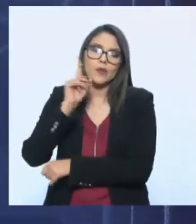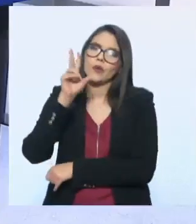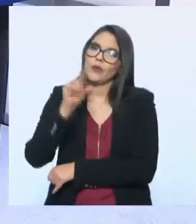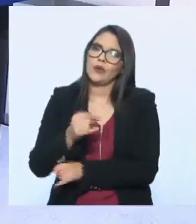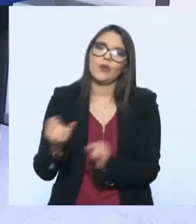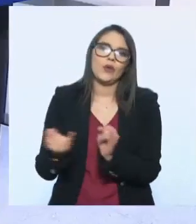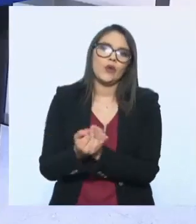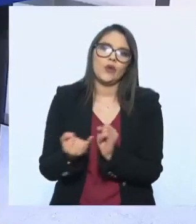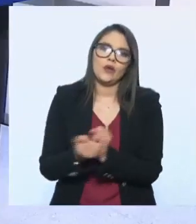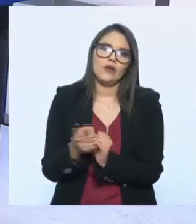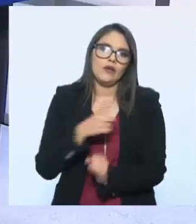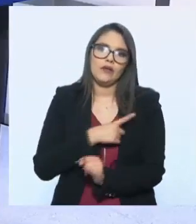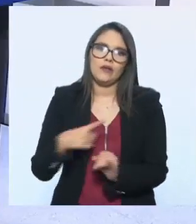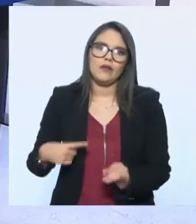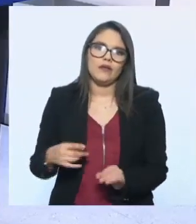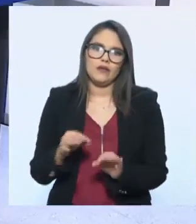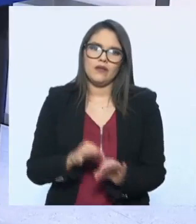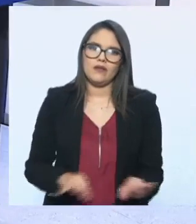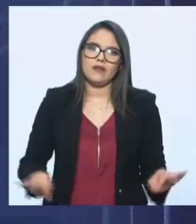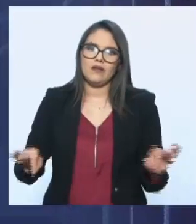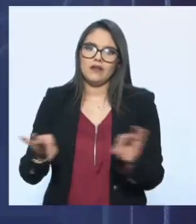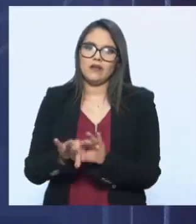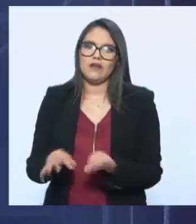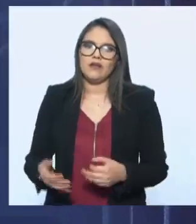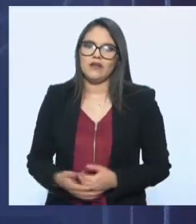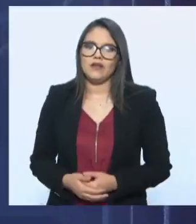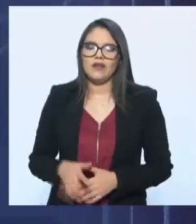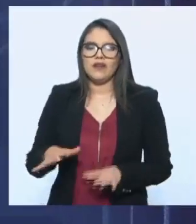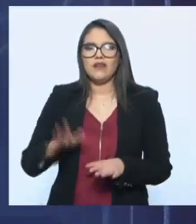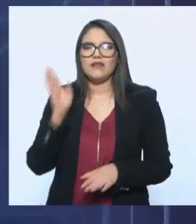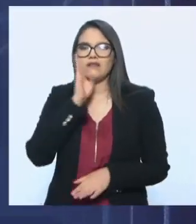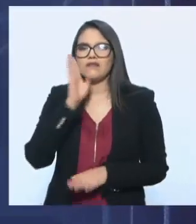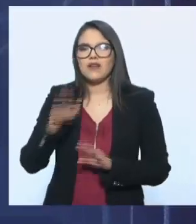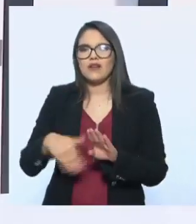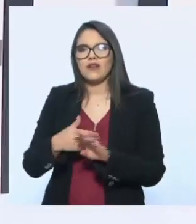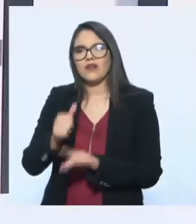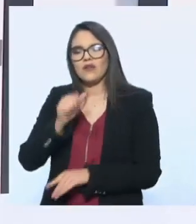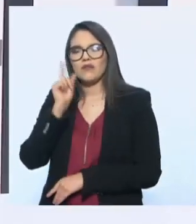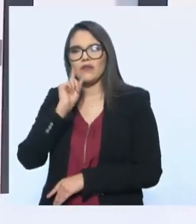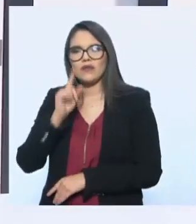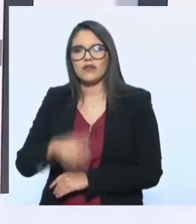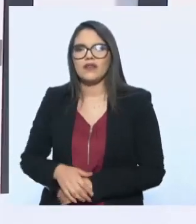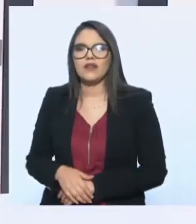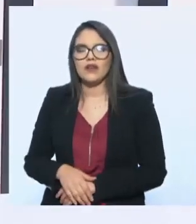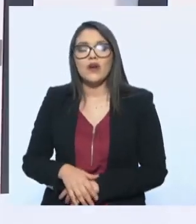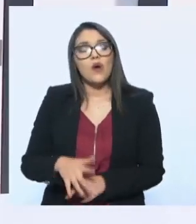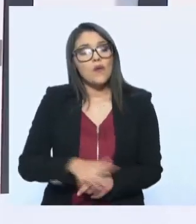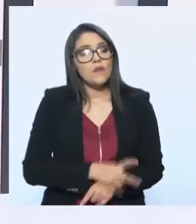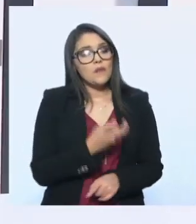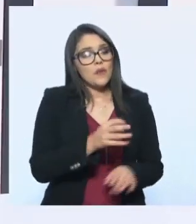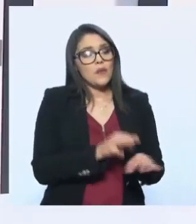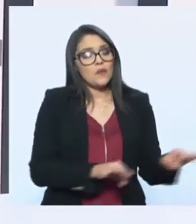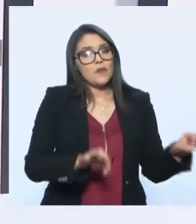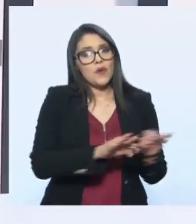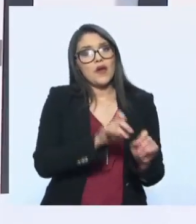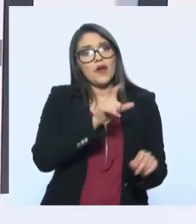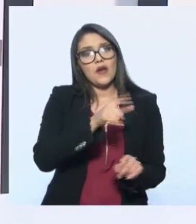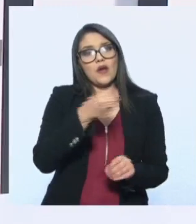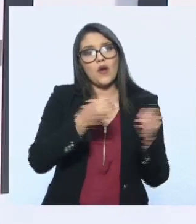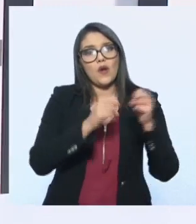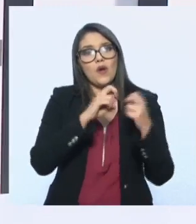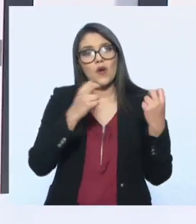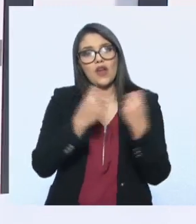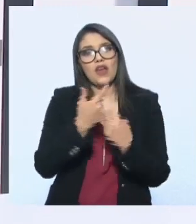digo que por es desgracia, importante. pues cometen malas acciones en contra de otras mujeres. Es importante que el magistrado Guerra